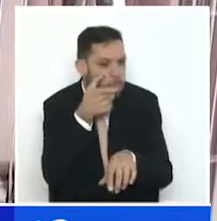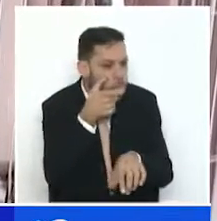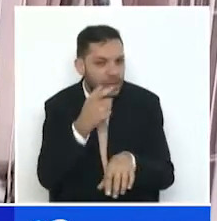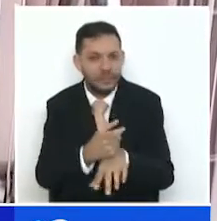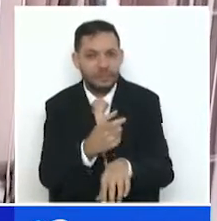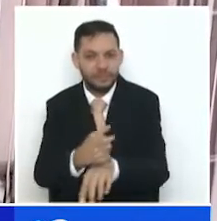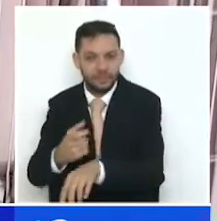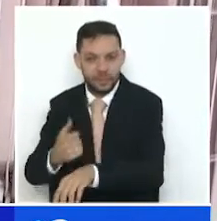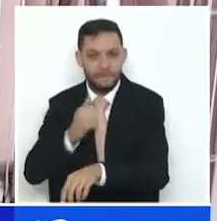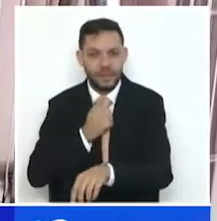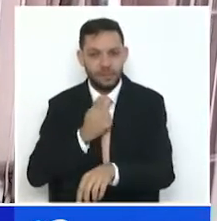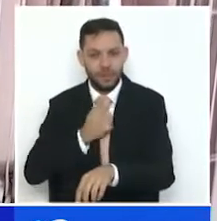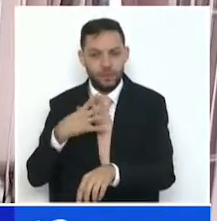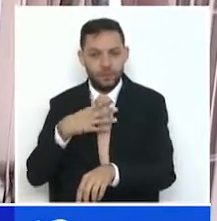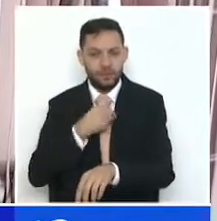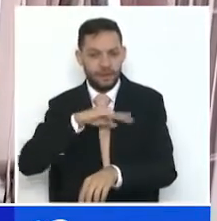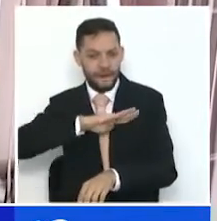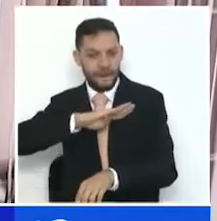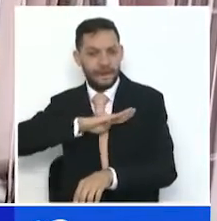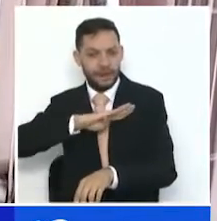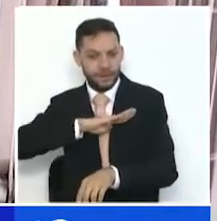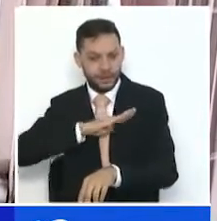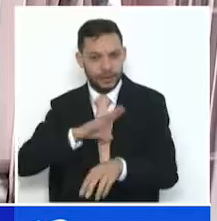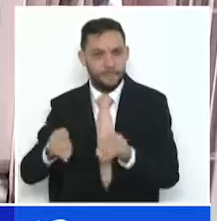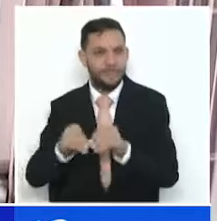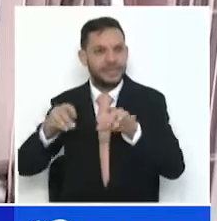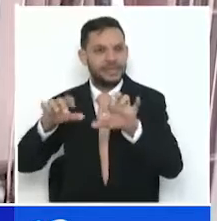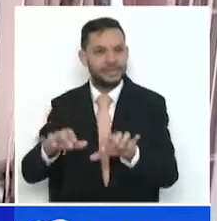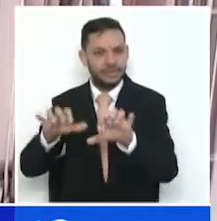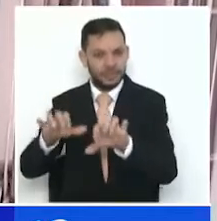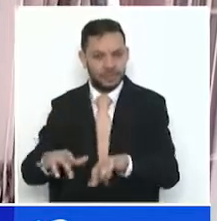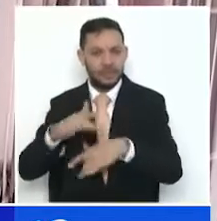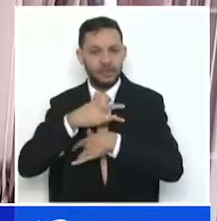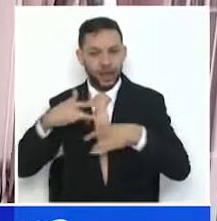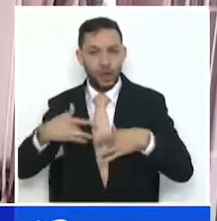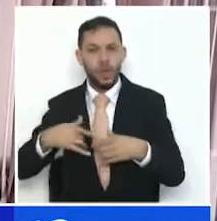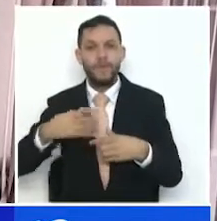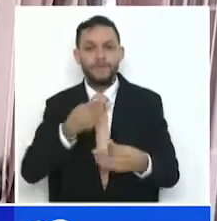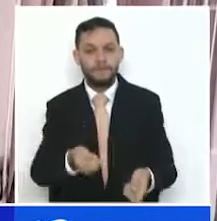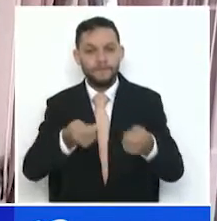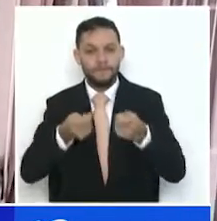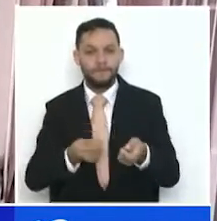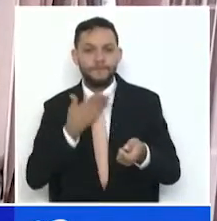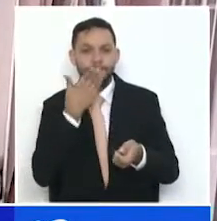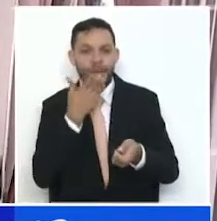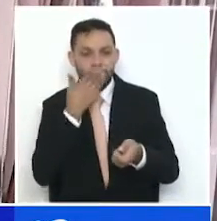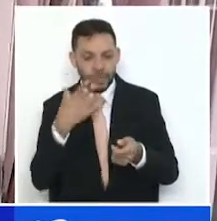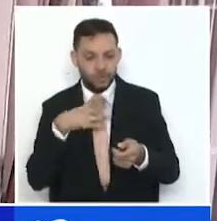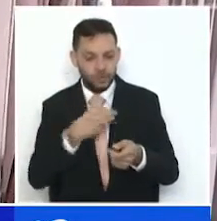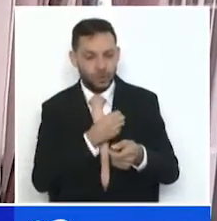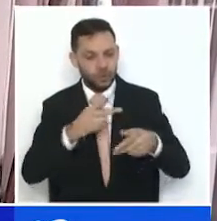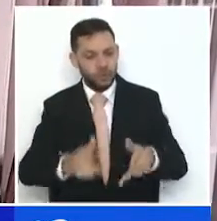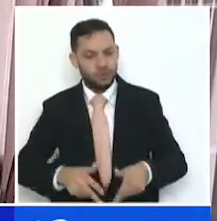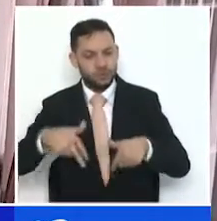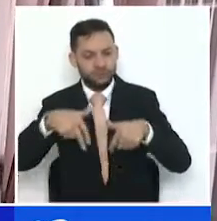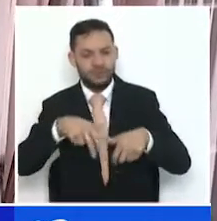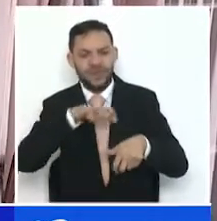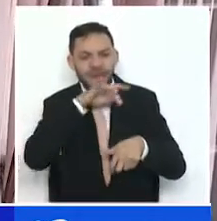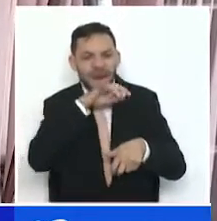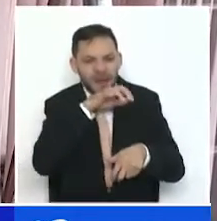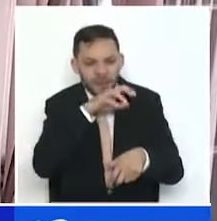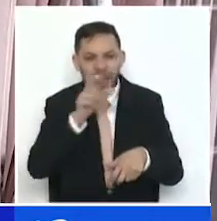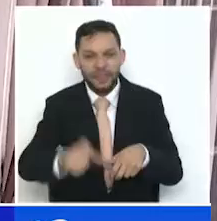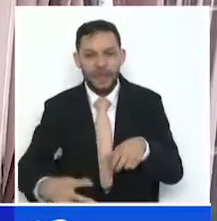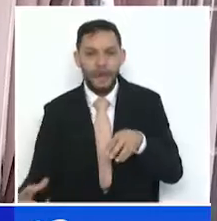inscribamos ante la alcaldía. La alcaldía, la Secretaría de Salud, nos da un permiso y con dicho permiso podemos salir con ellos. Es obligatorio el uso de bozal para